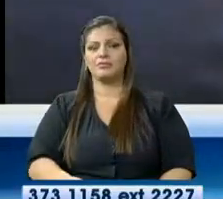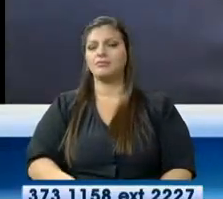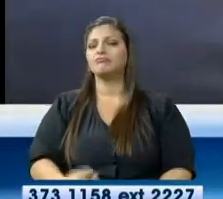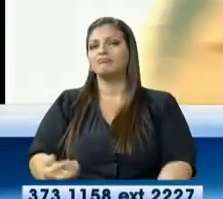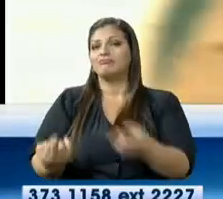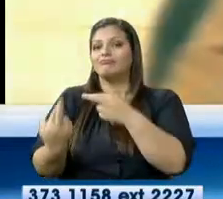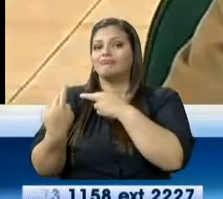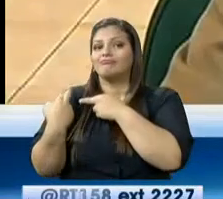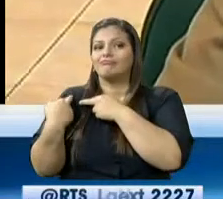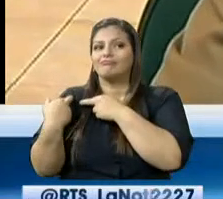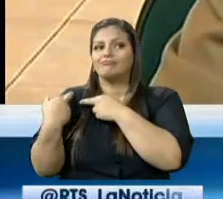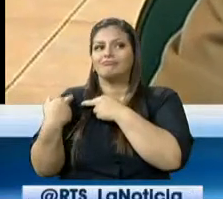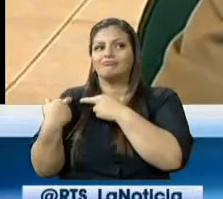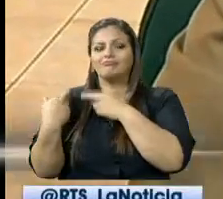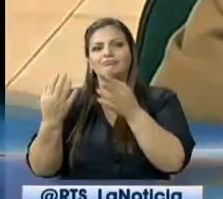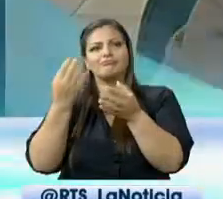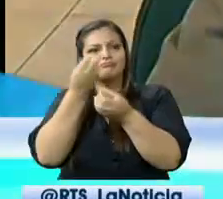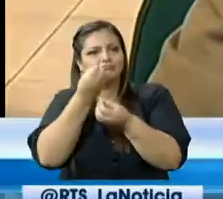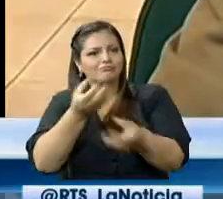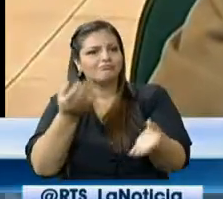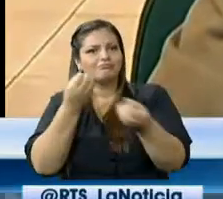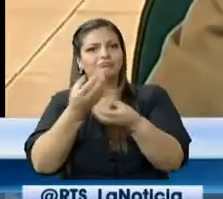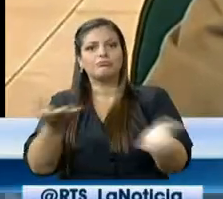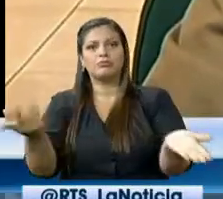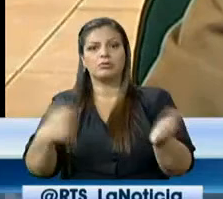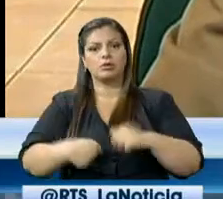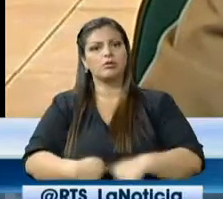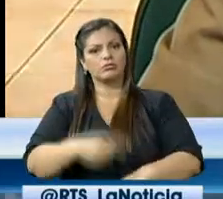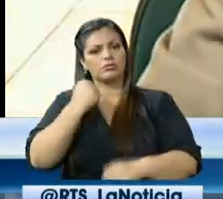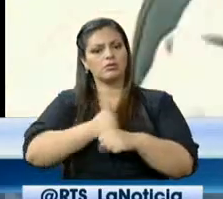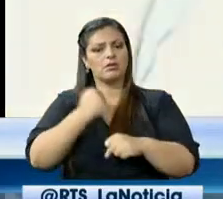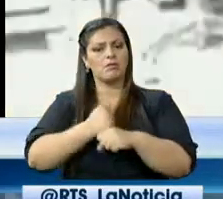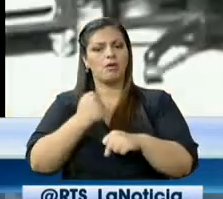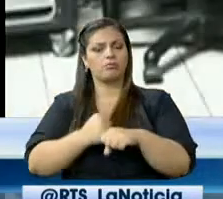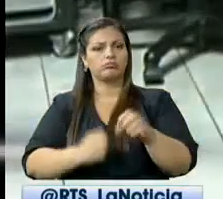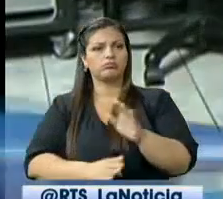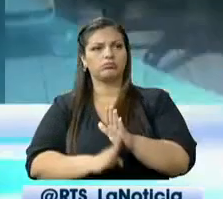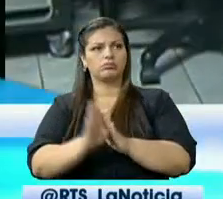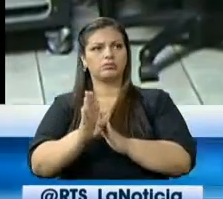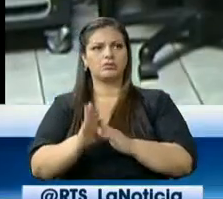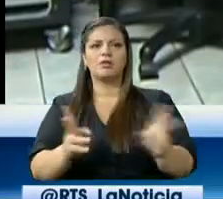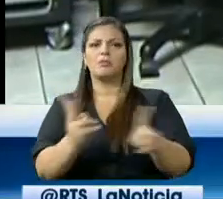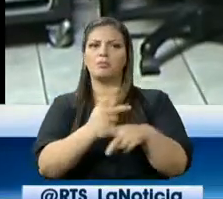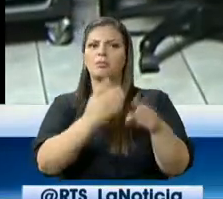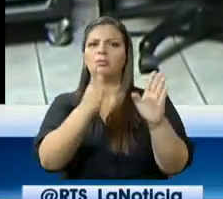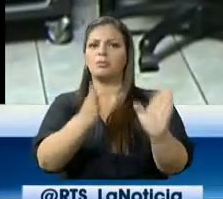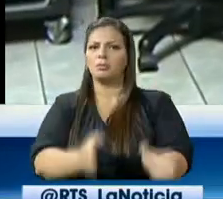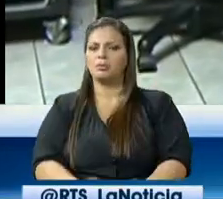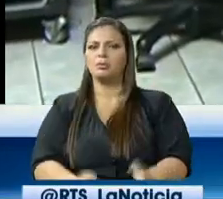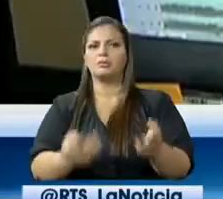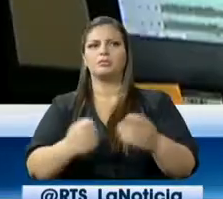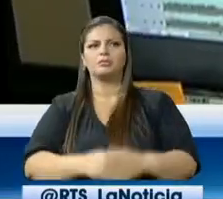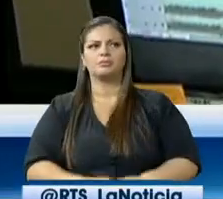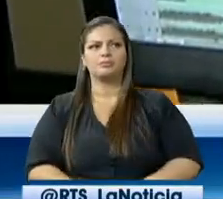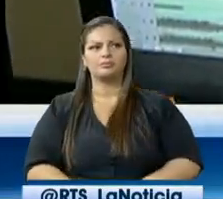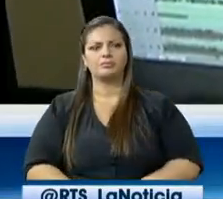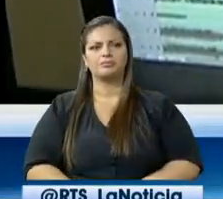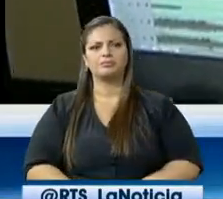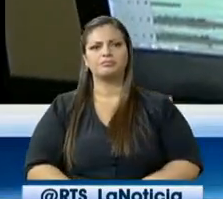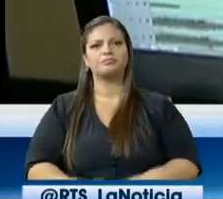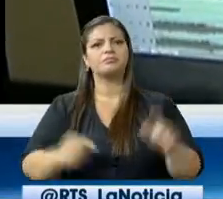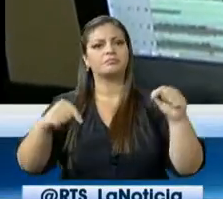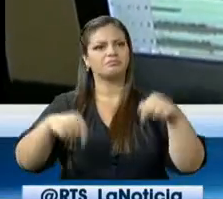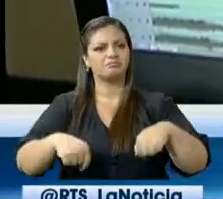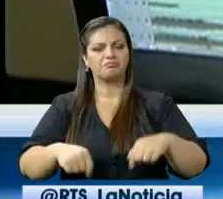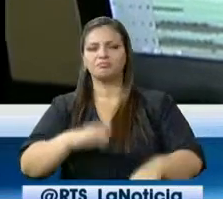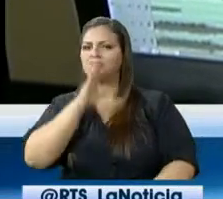la oportunidad de seguir creciendo y desarrollándome en el medio. Productores y postproductores. Como canal,